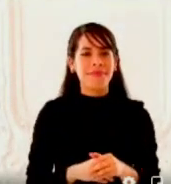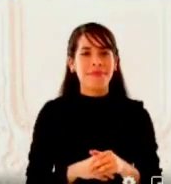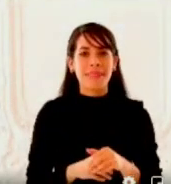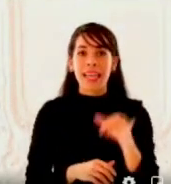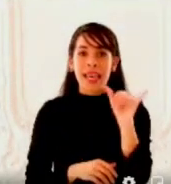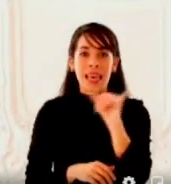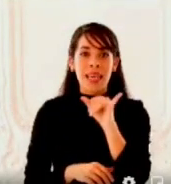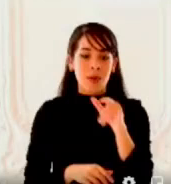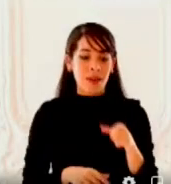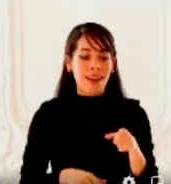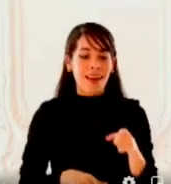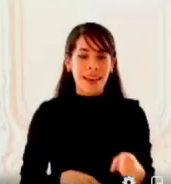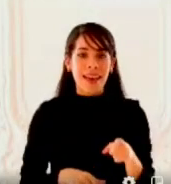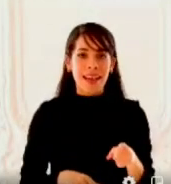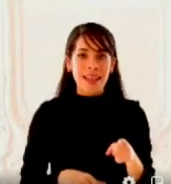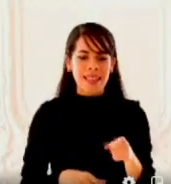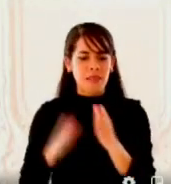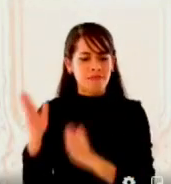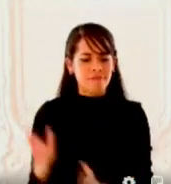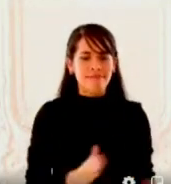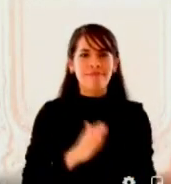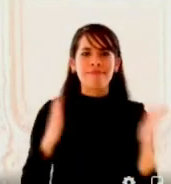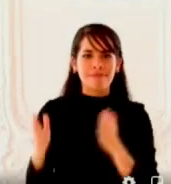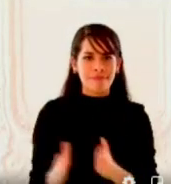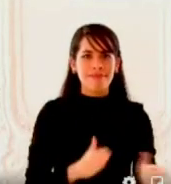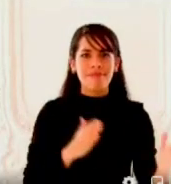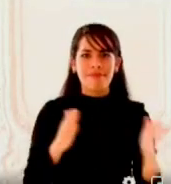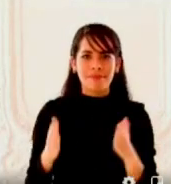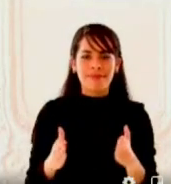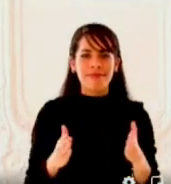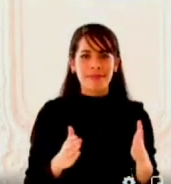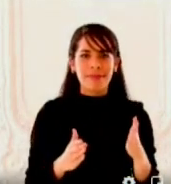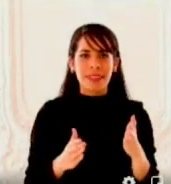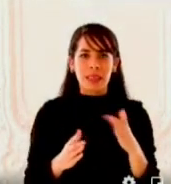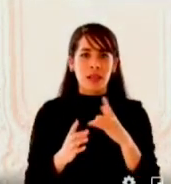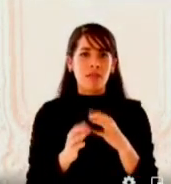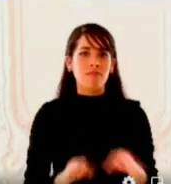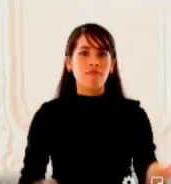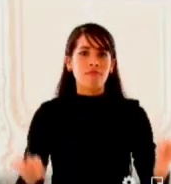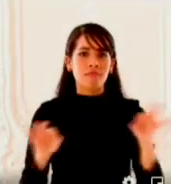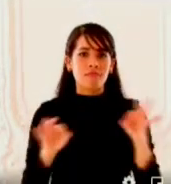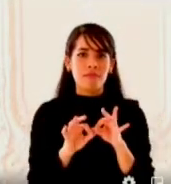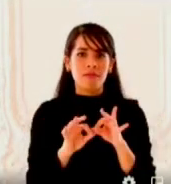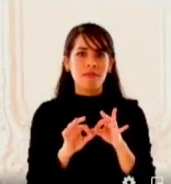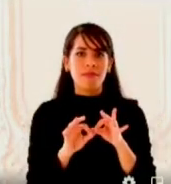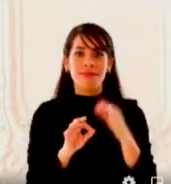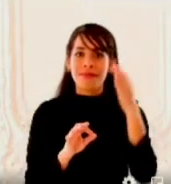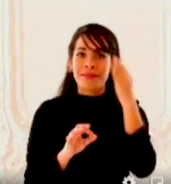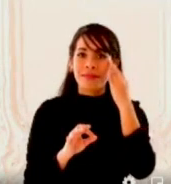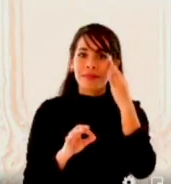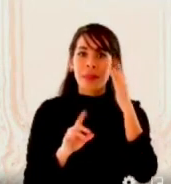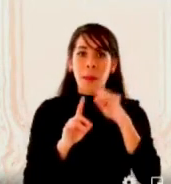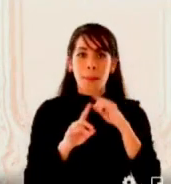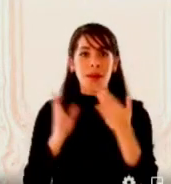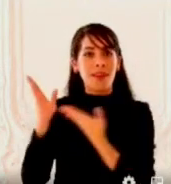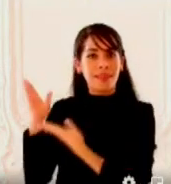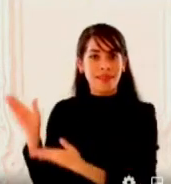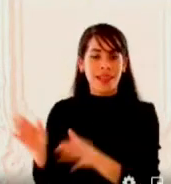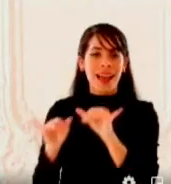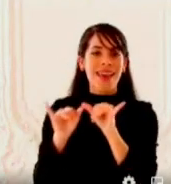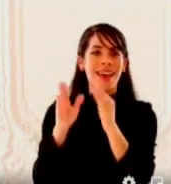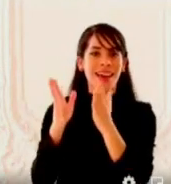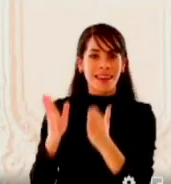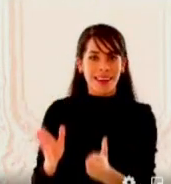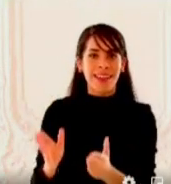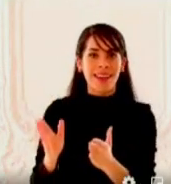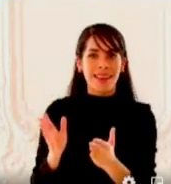las carreteras estatales. O sea, esto es planificación, que es algo que yo sé que apasiona a la ingeniera Eveles.